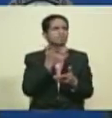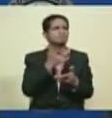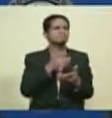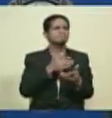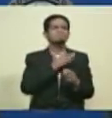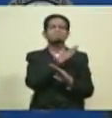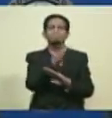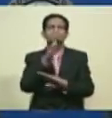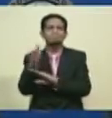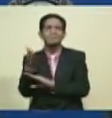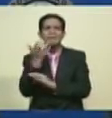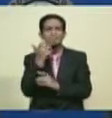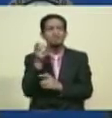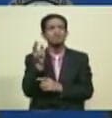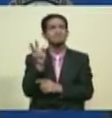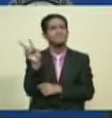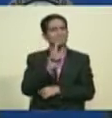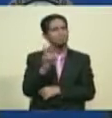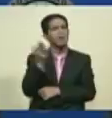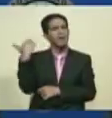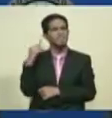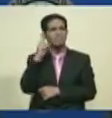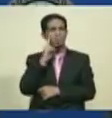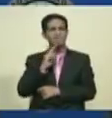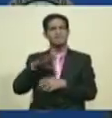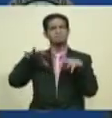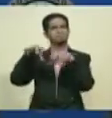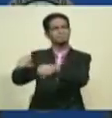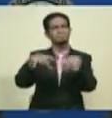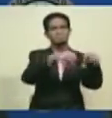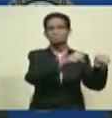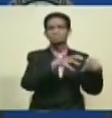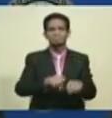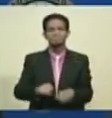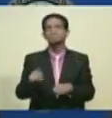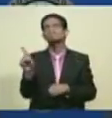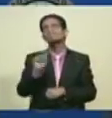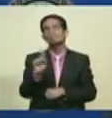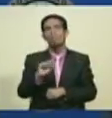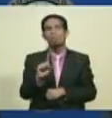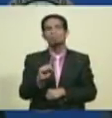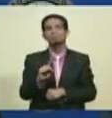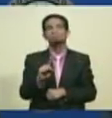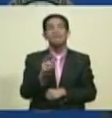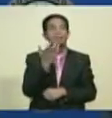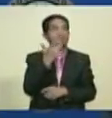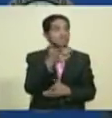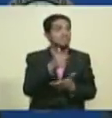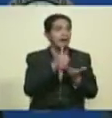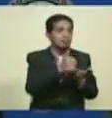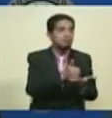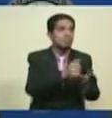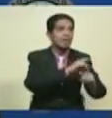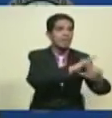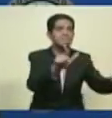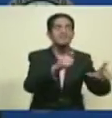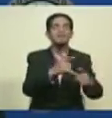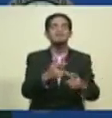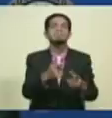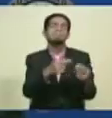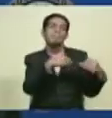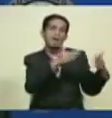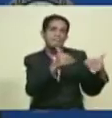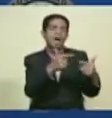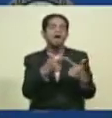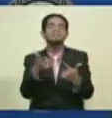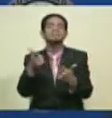quedado con territorio, ni con botines de guerra, ni con recompensas, sino que ha regresado a su origen para seguir viviendo en libertad y respetar